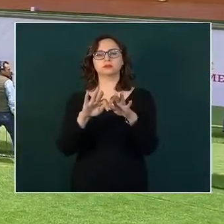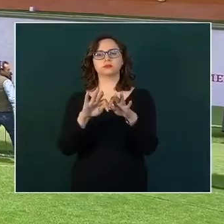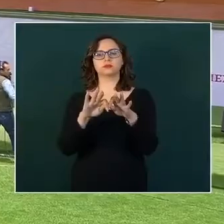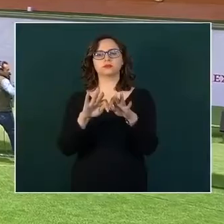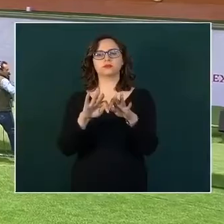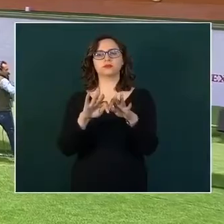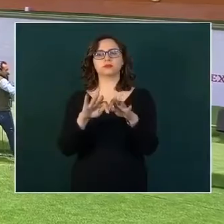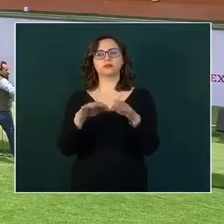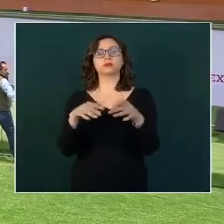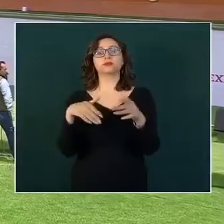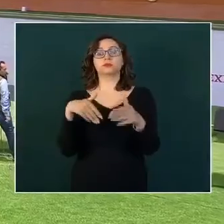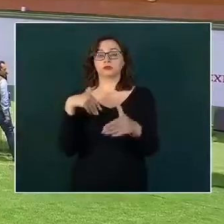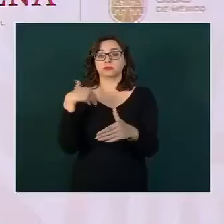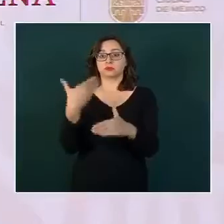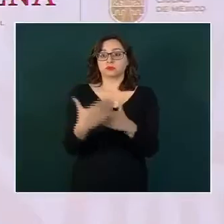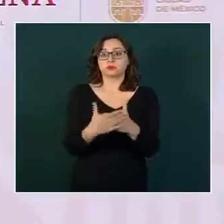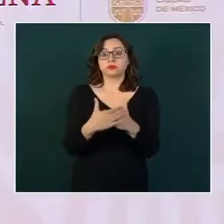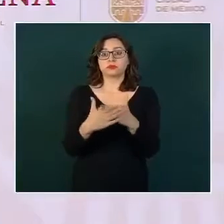es que una vez